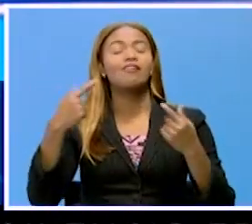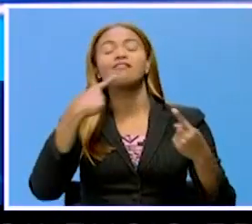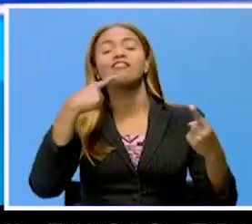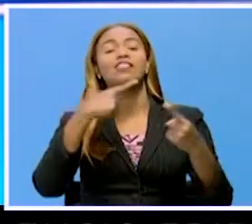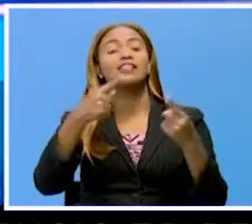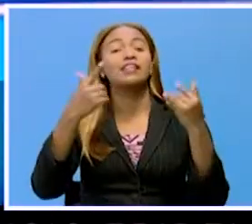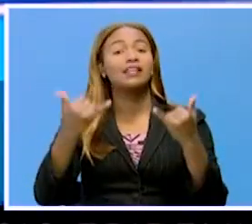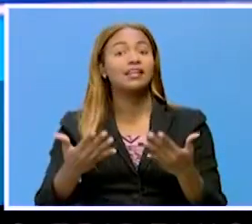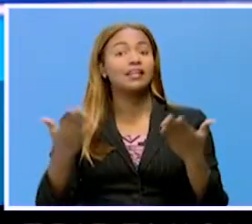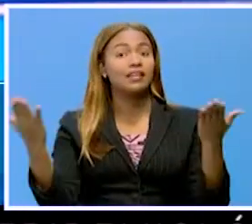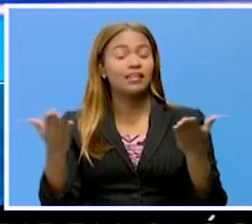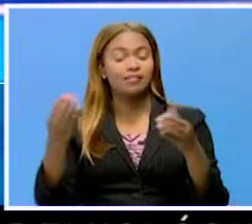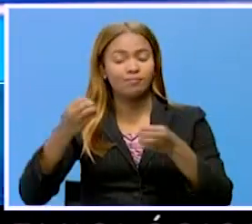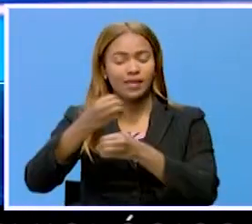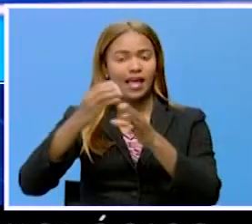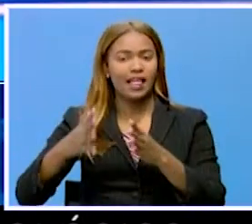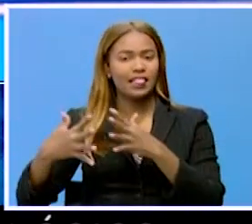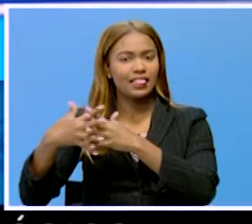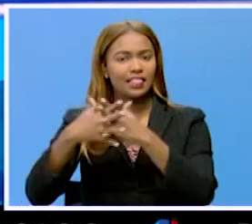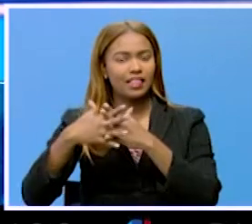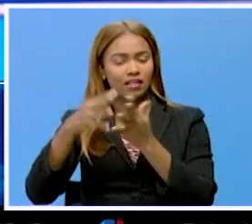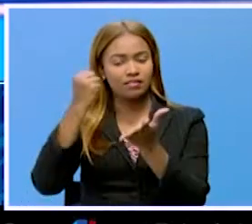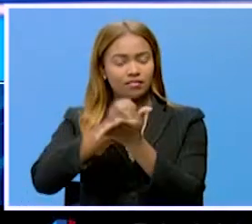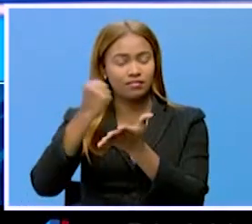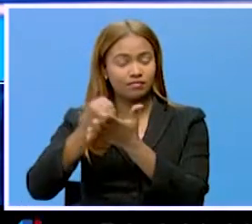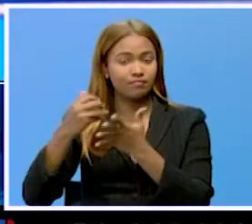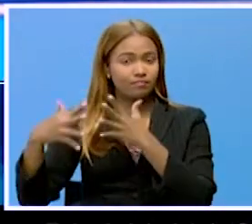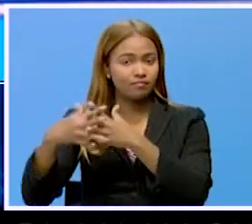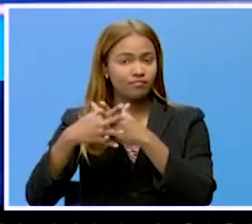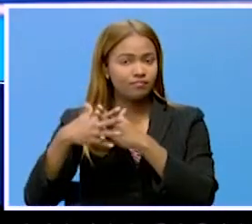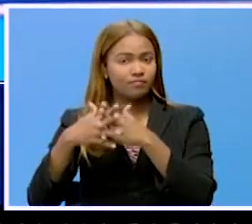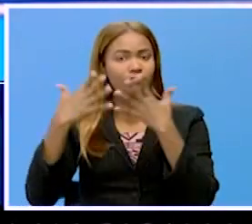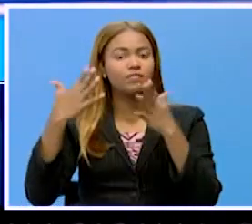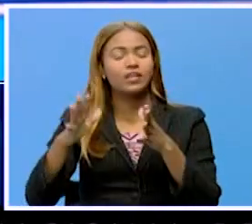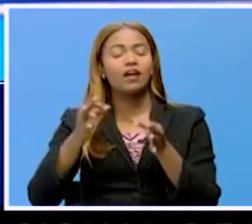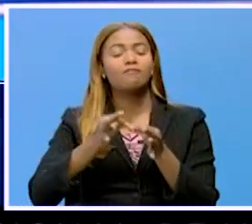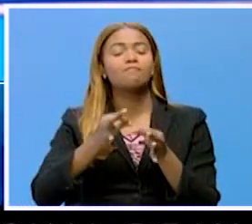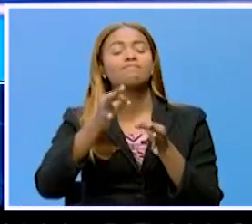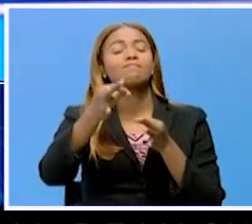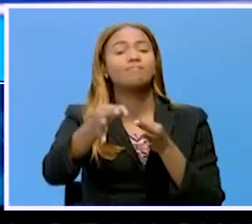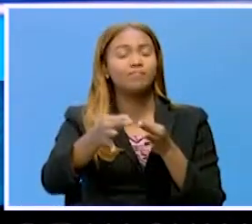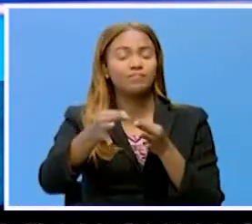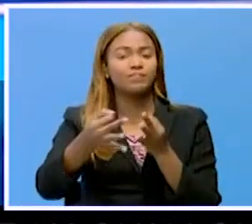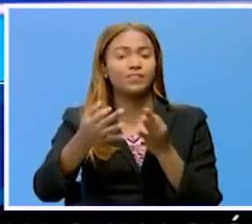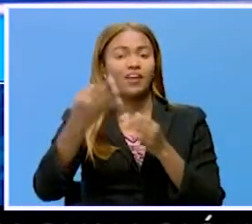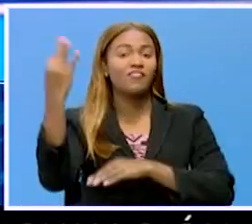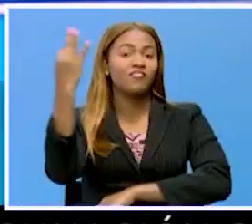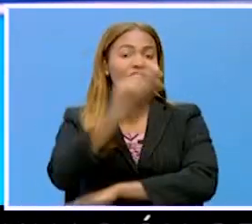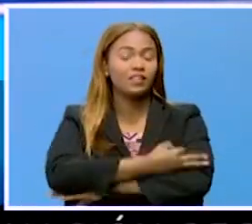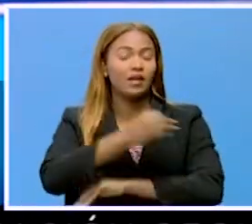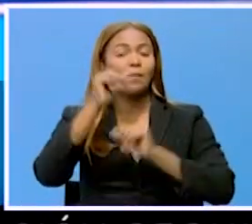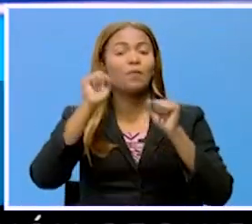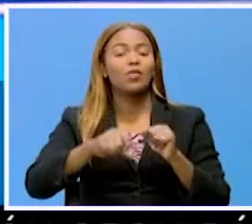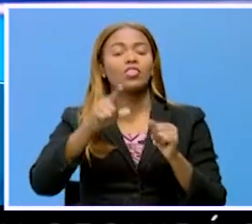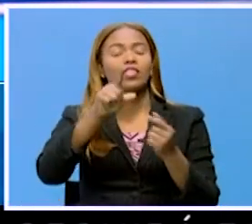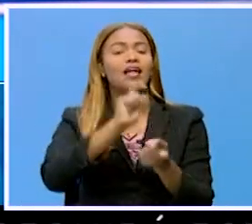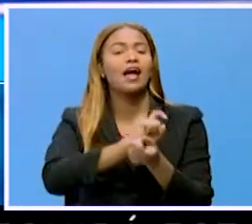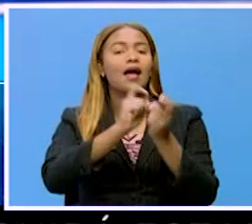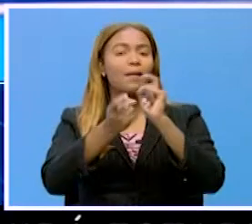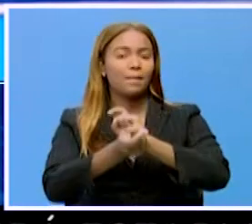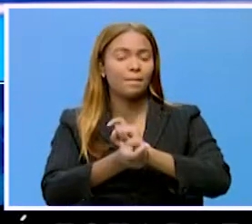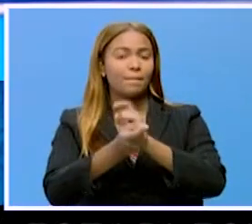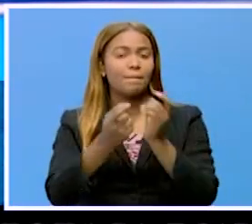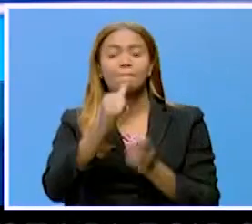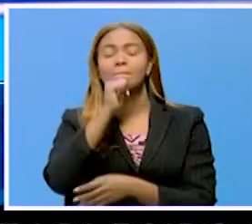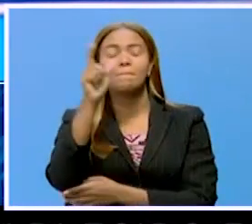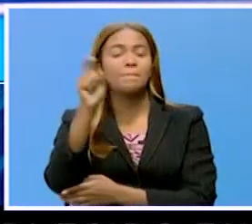noticia de que la embajada americana, el consulado americano, ha prolongado la fecha en que puedes renovar